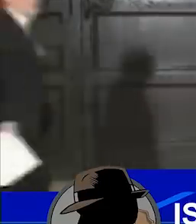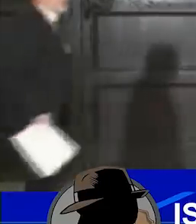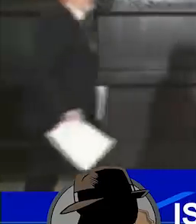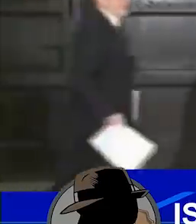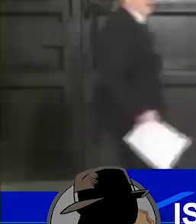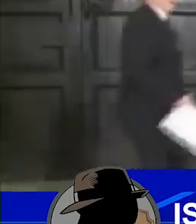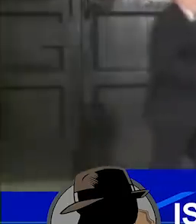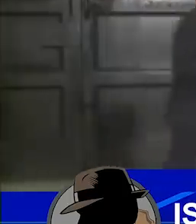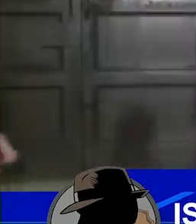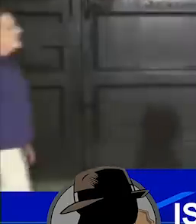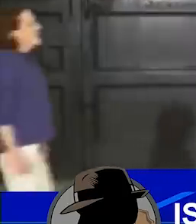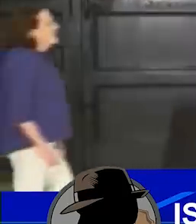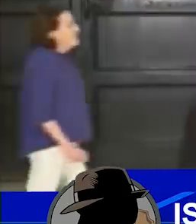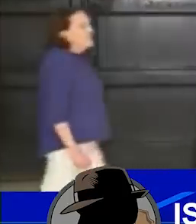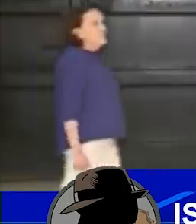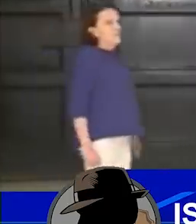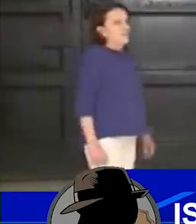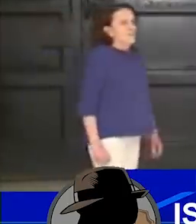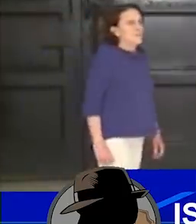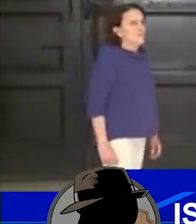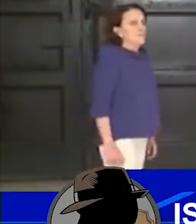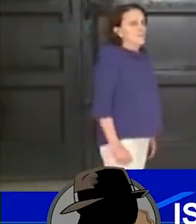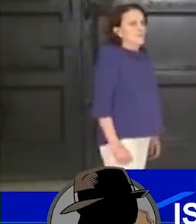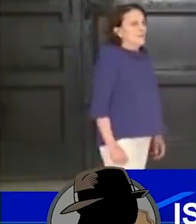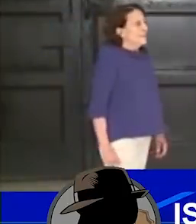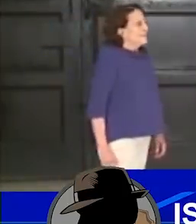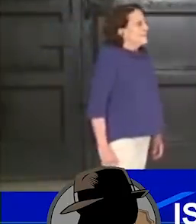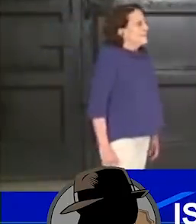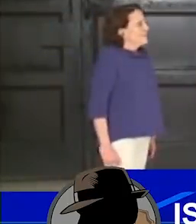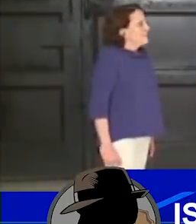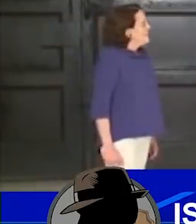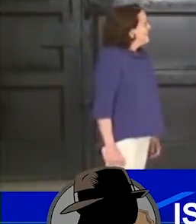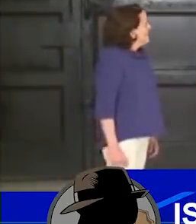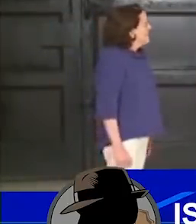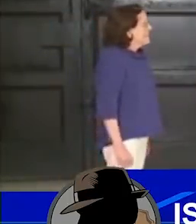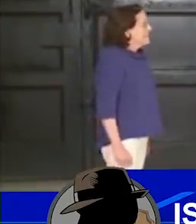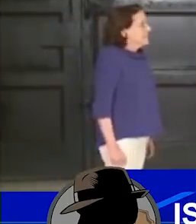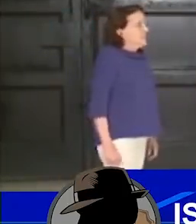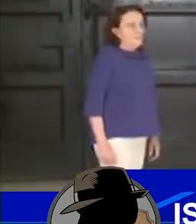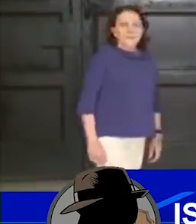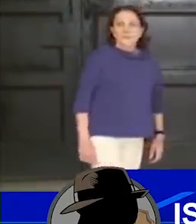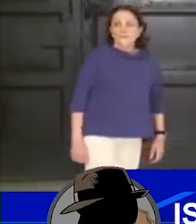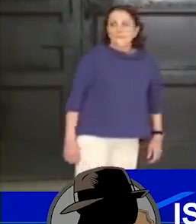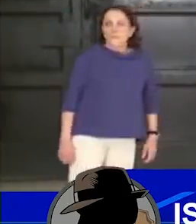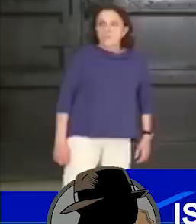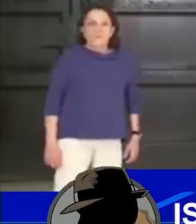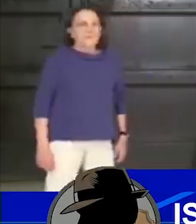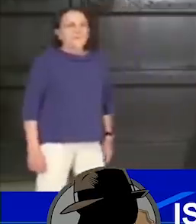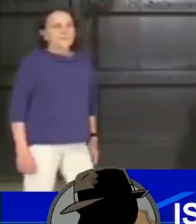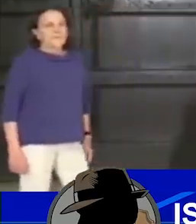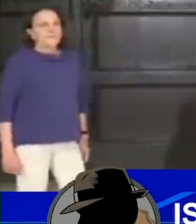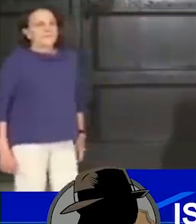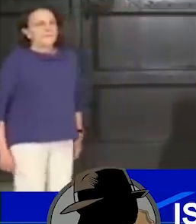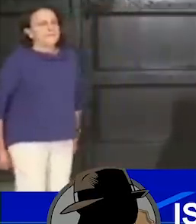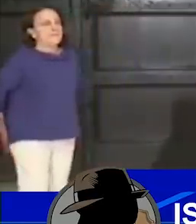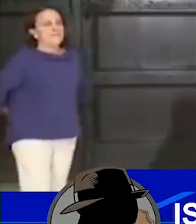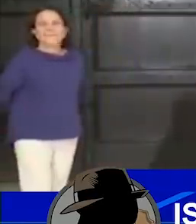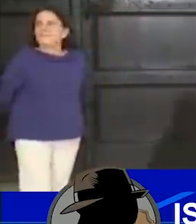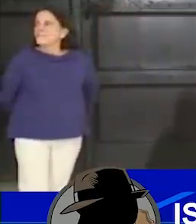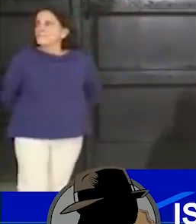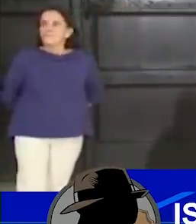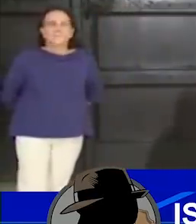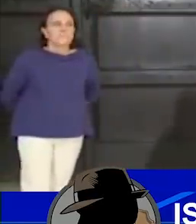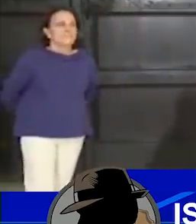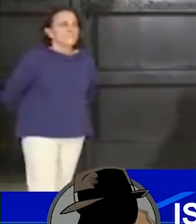que no se hablan pues efectivamente no se hablan Compromís el Partido Socialista y Unidas Podemos no se hablan porque no puedo